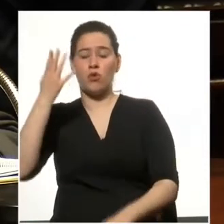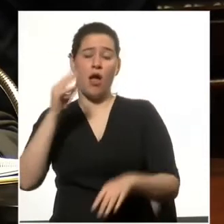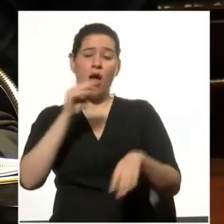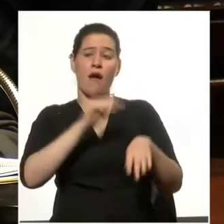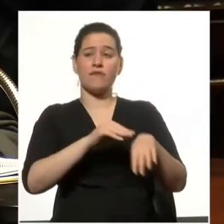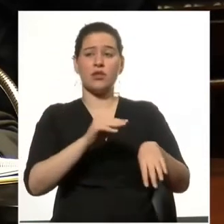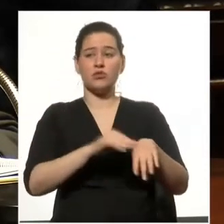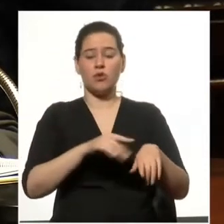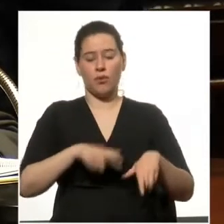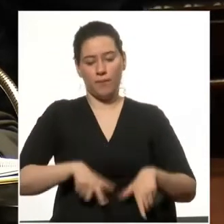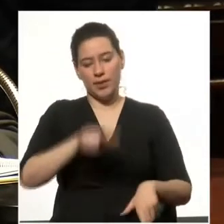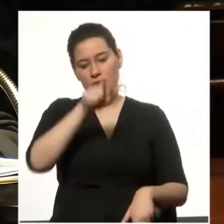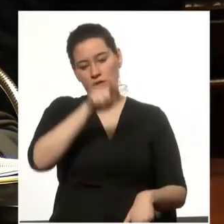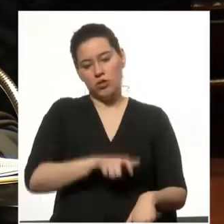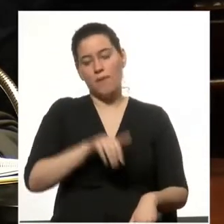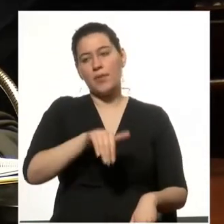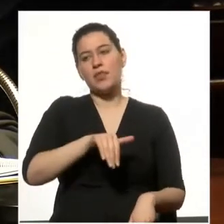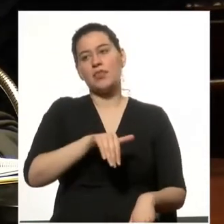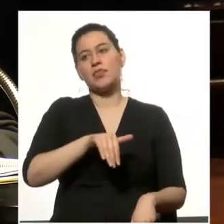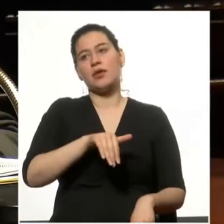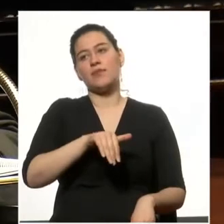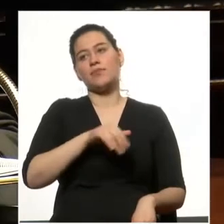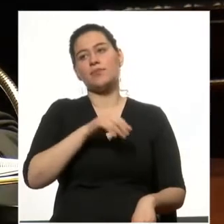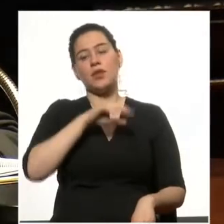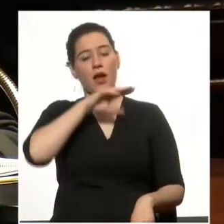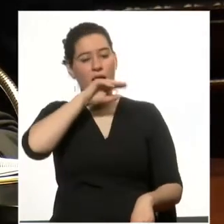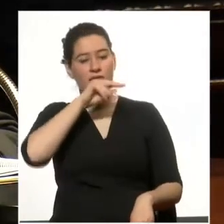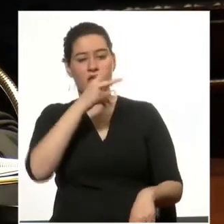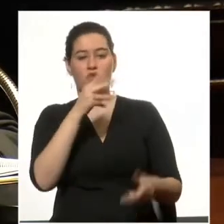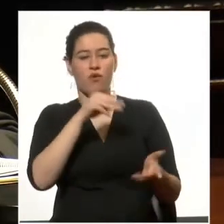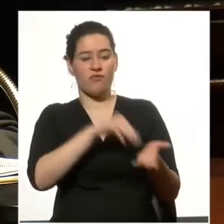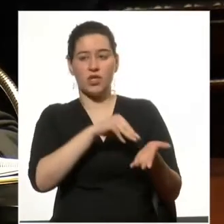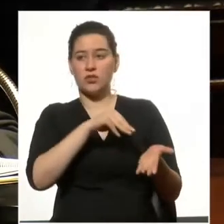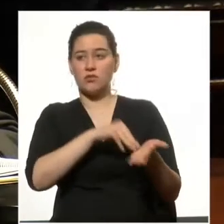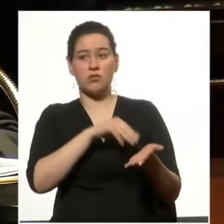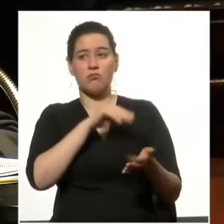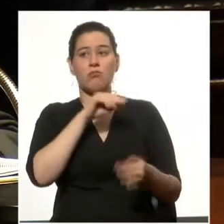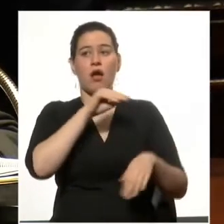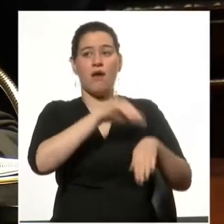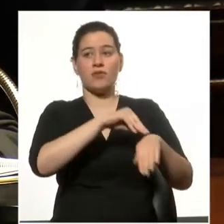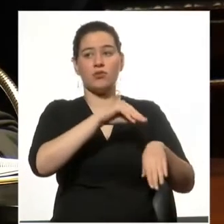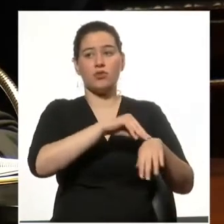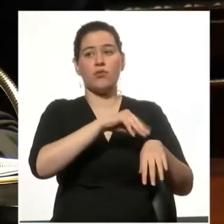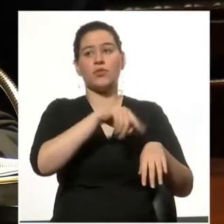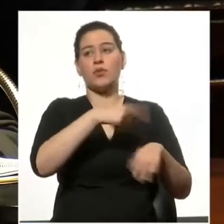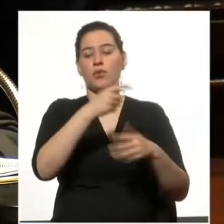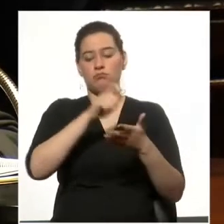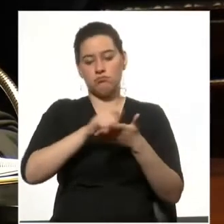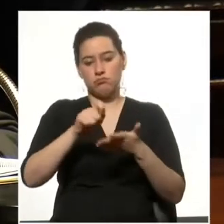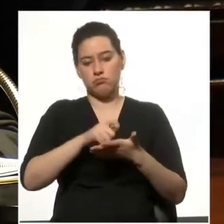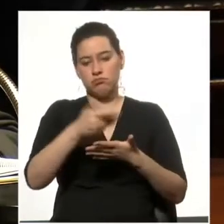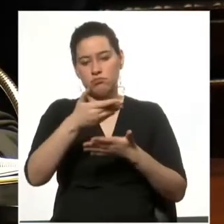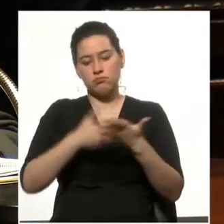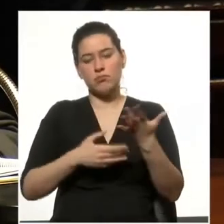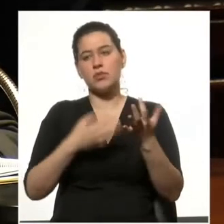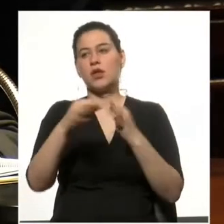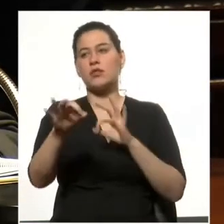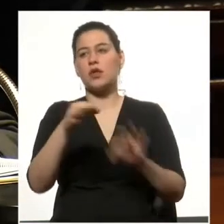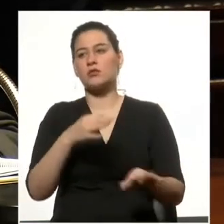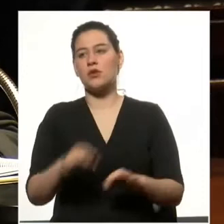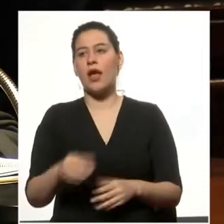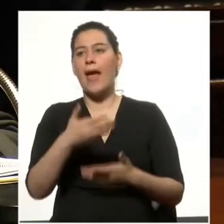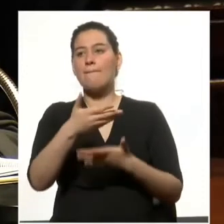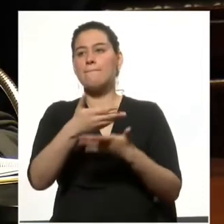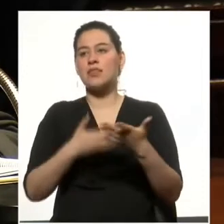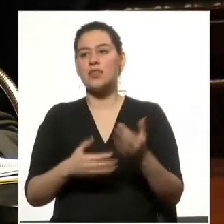ministro Menéndez en forma verbal en 2 oportunidades y luego informó todo por escrito en forma detallada en el